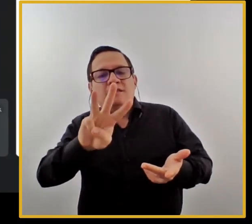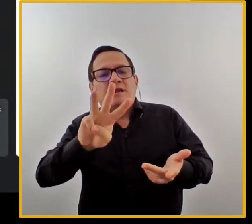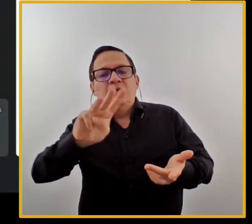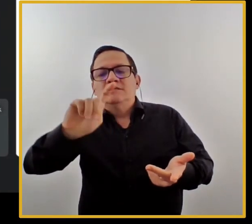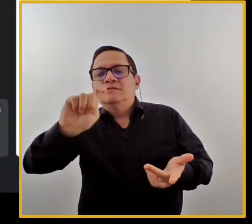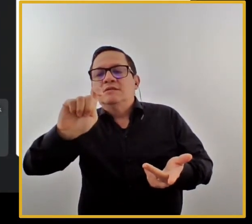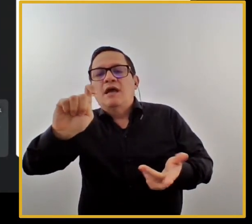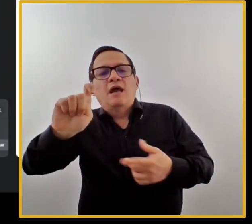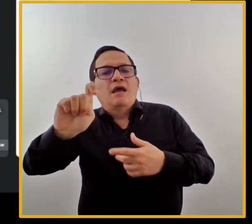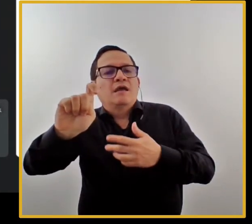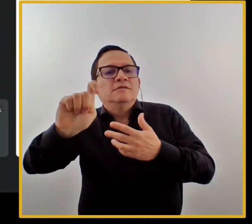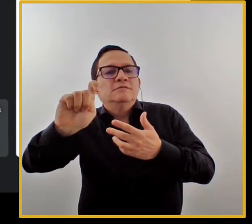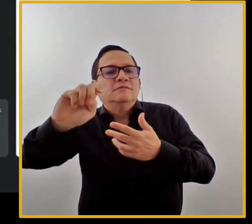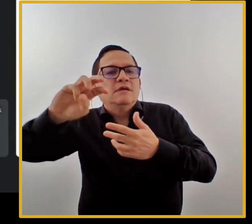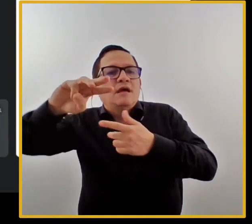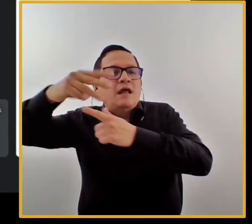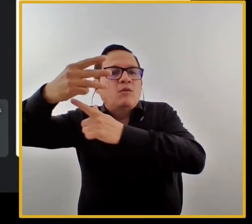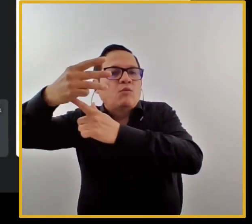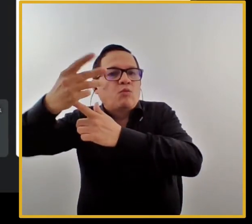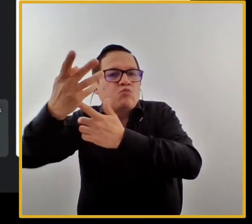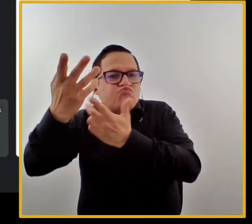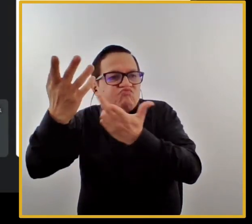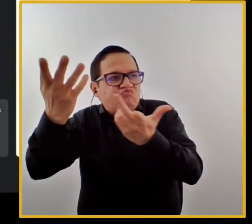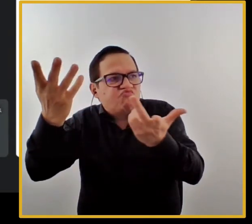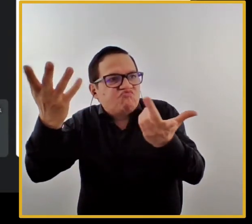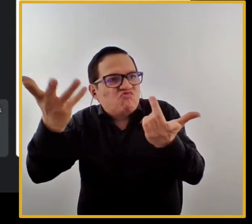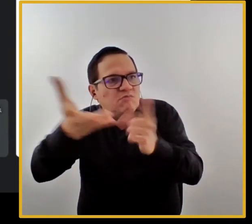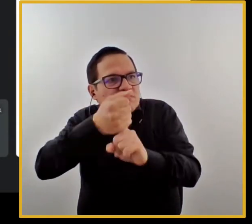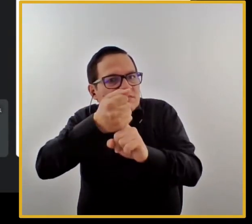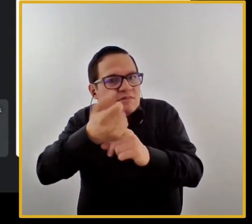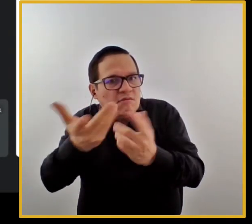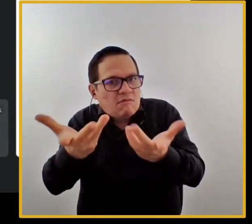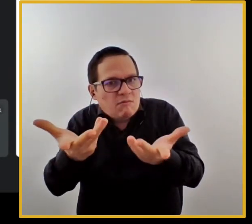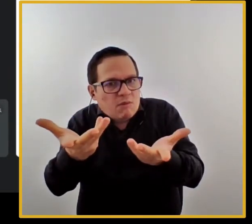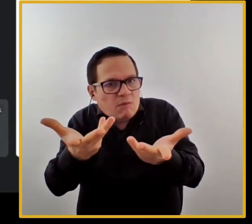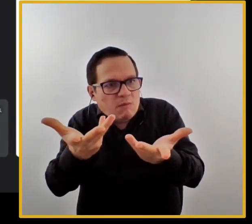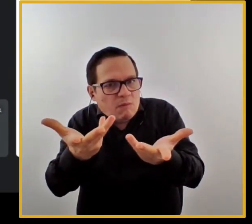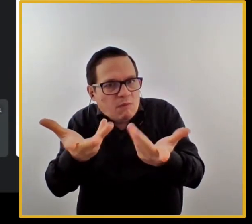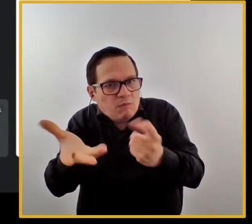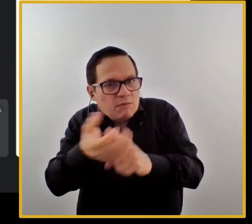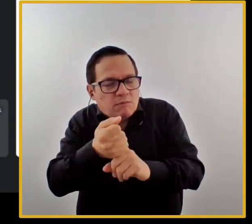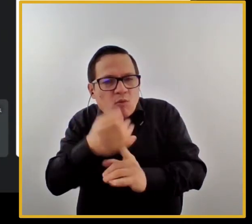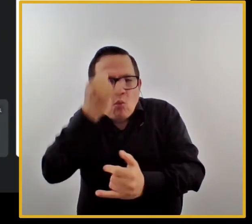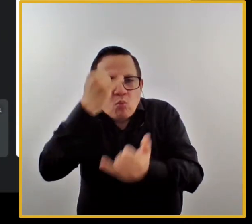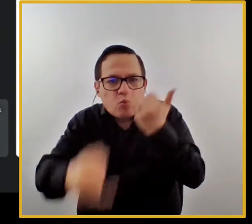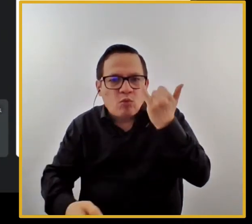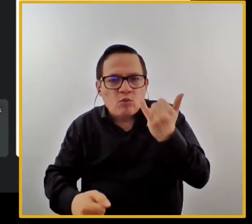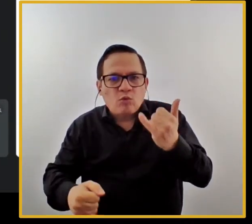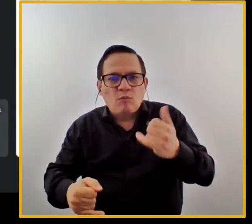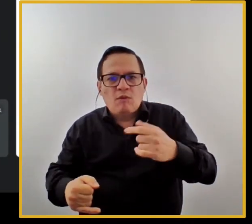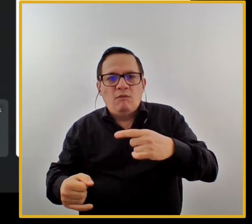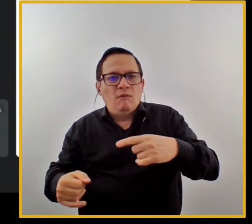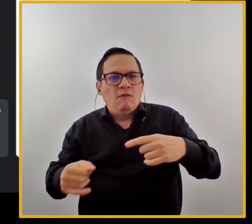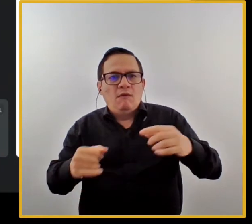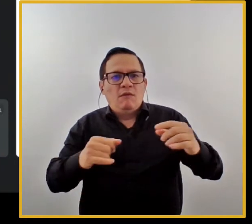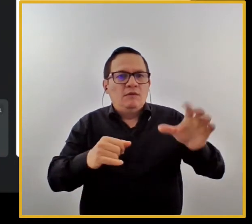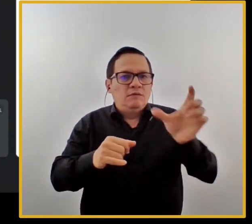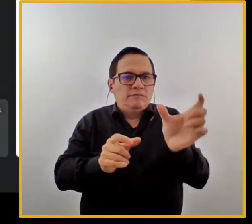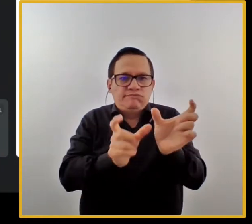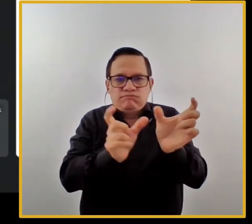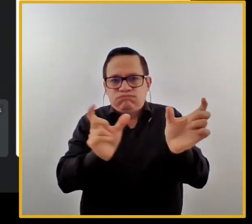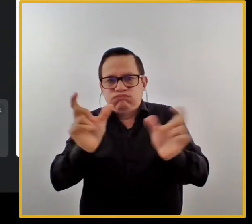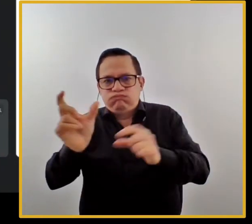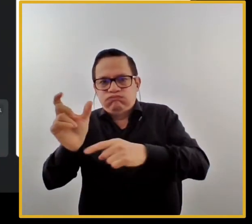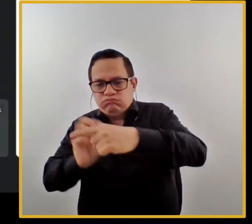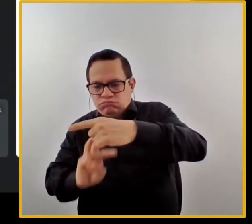3x al cubo que sale ahora aquí a último si nada más hay un